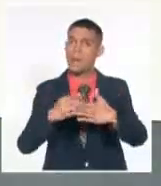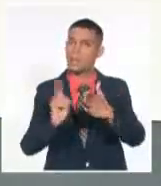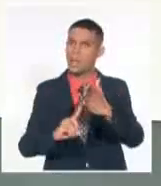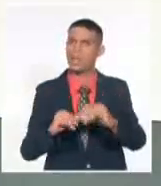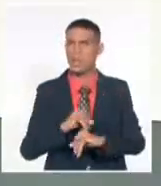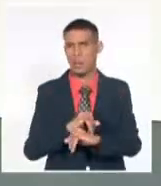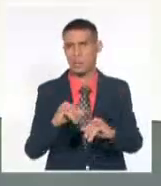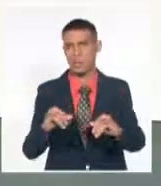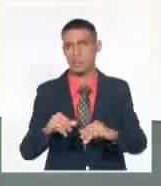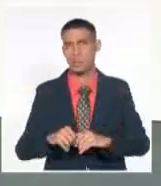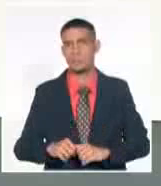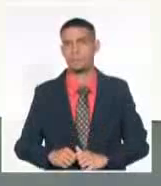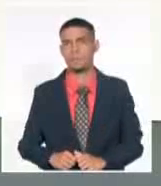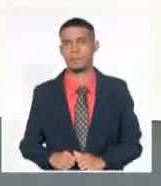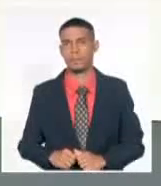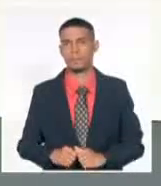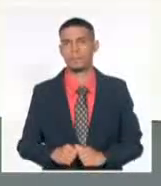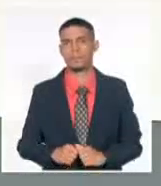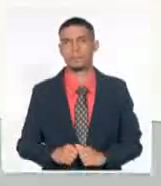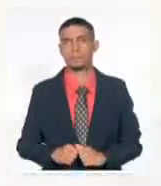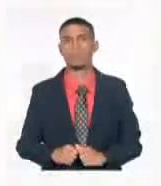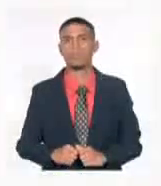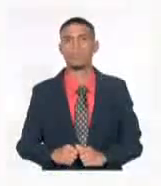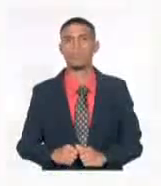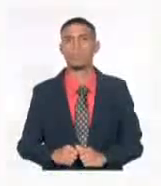dice el ingeniero Lázaro guerra Hernández